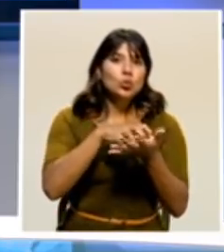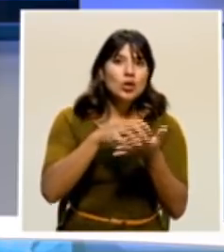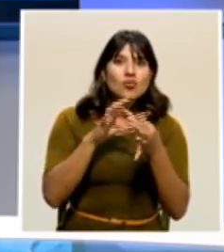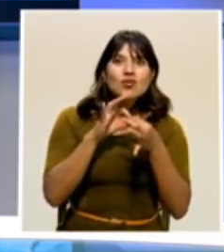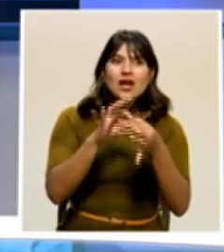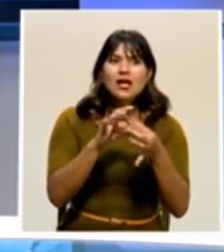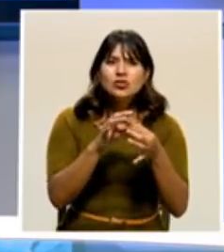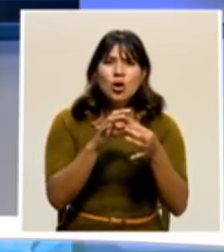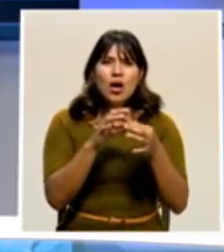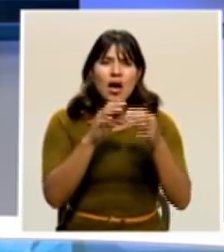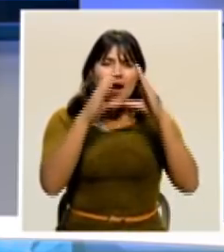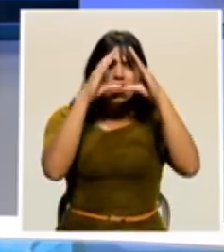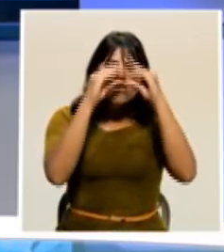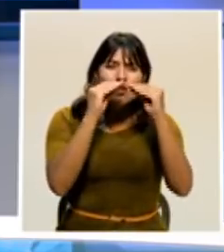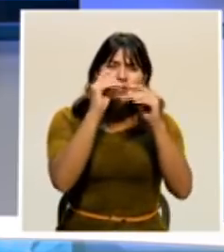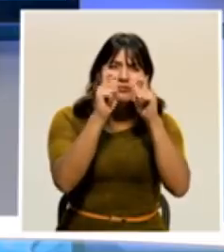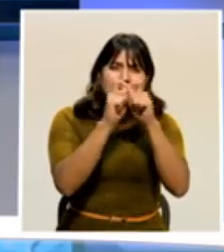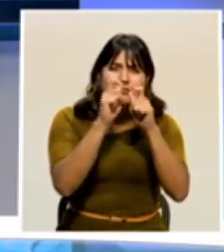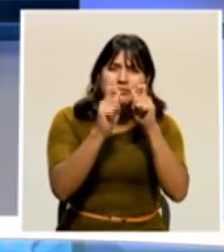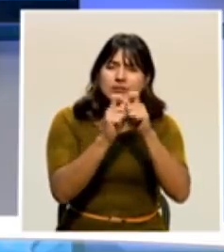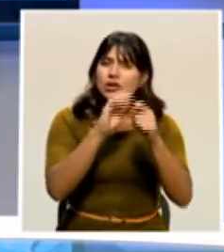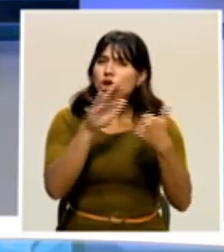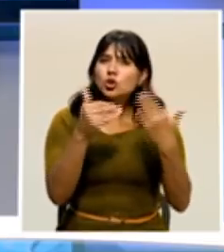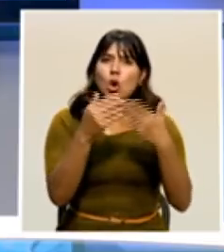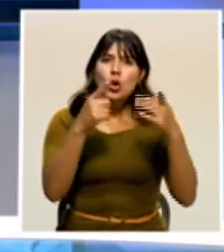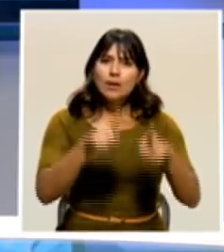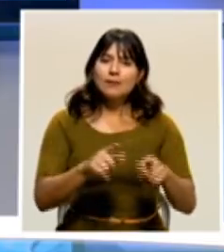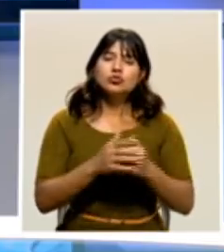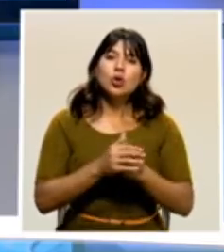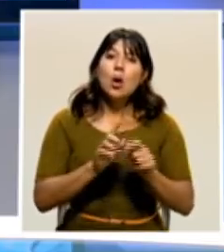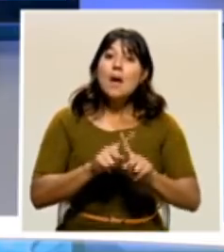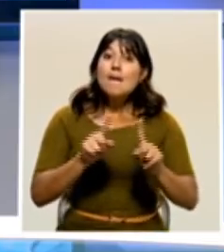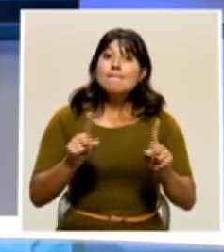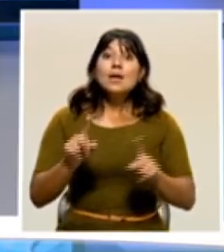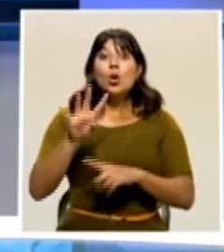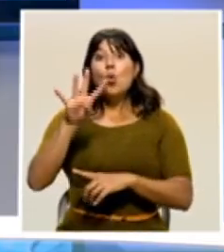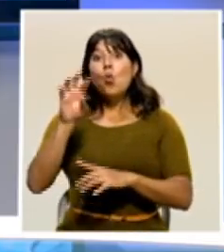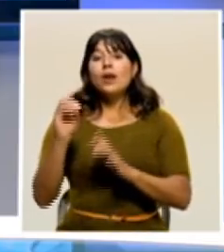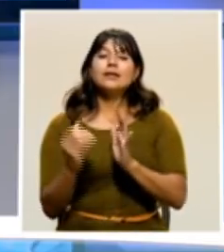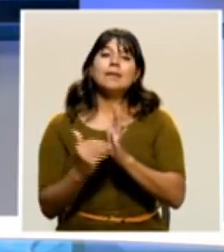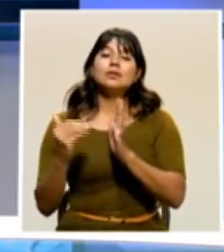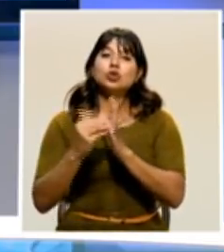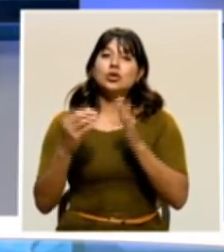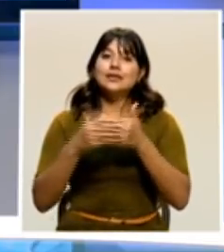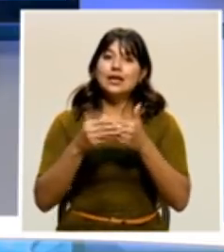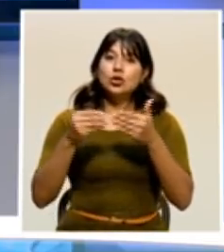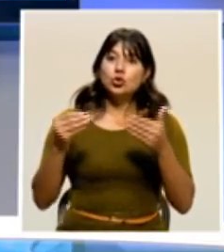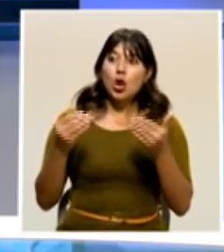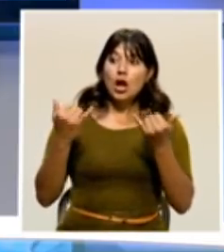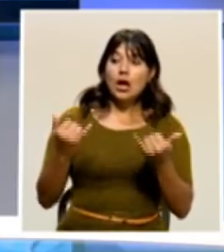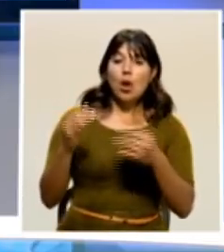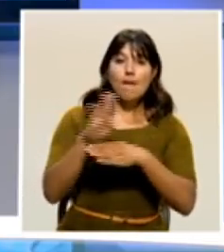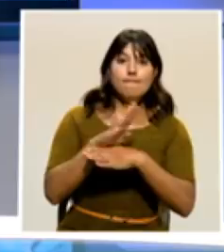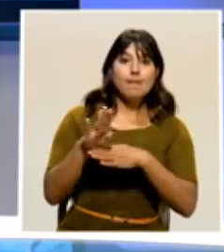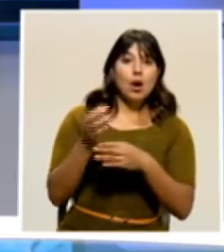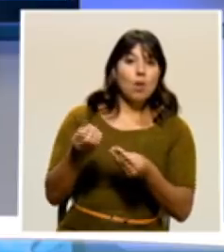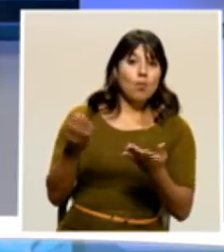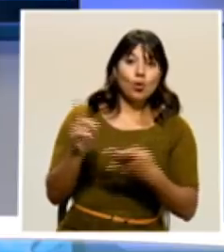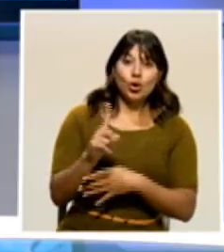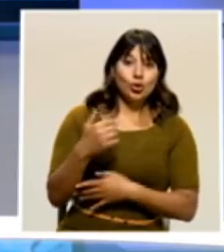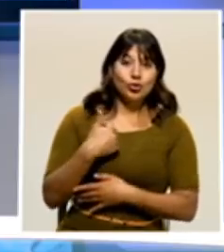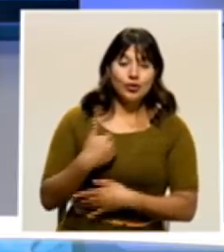los detalles de lo que ahí ocurrió. Lo cierto es que hay 40 millones de dólares que los bancos públicos no